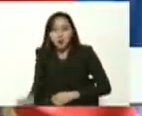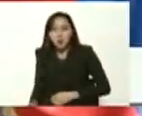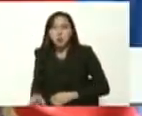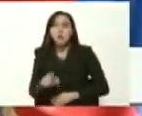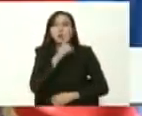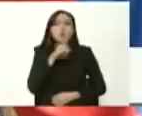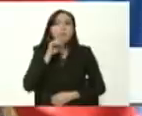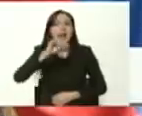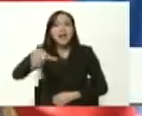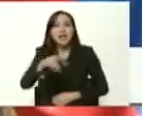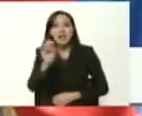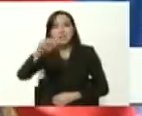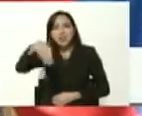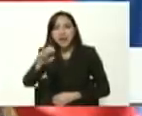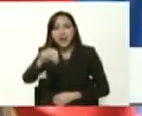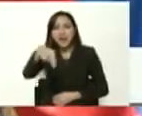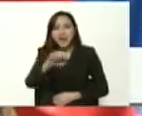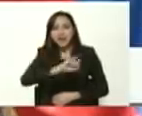Álvarez Jiménez.